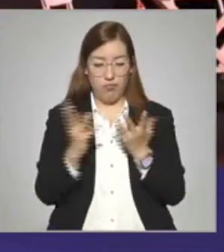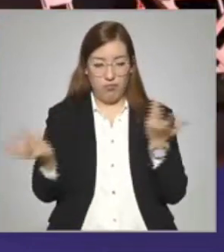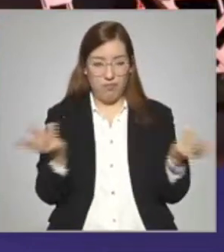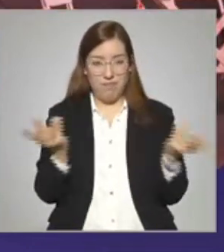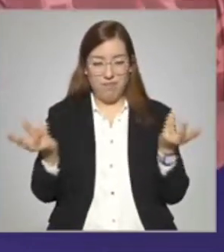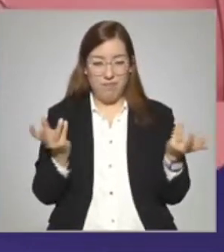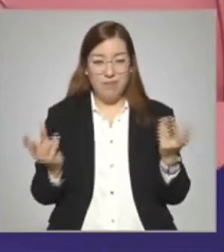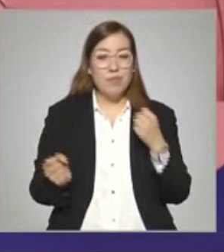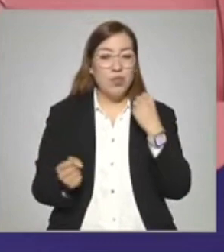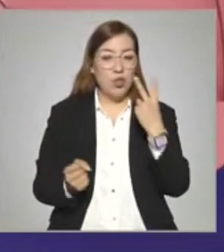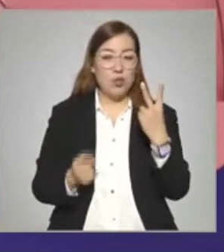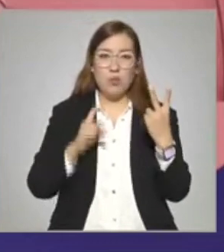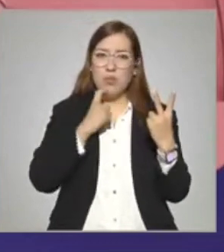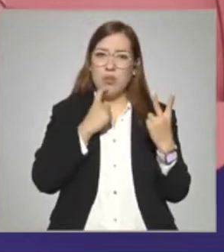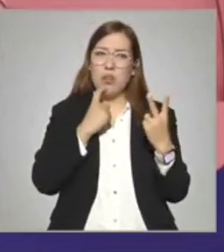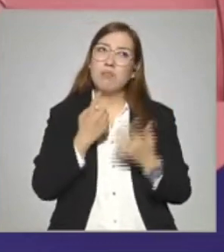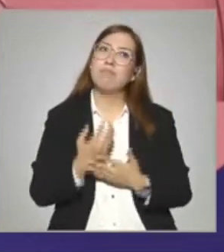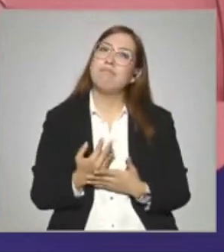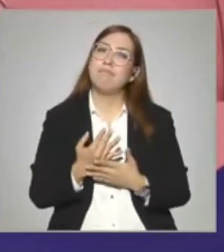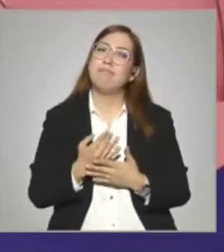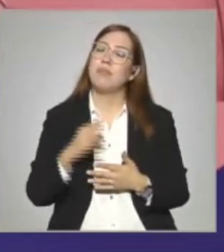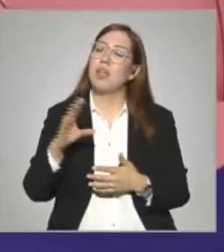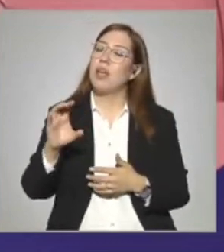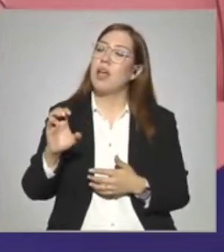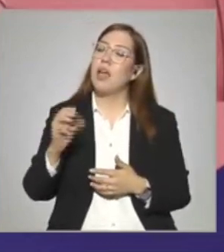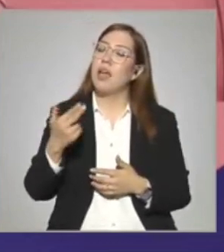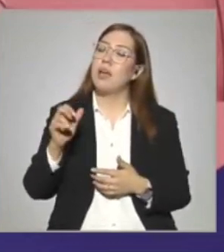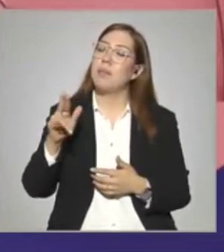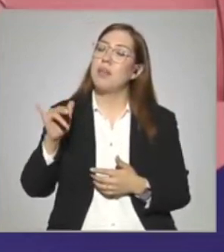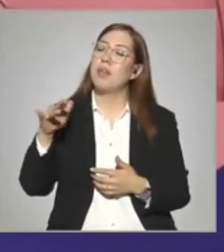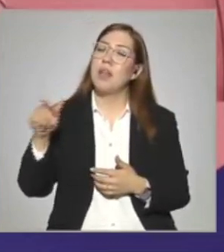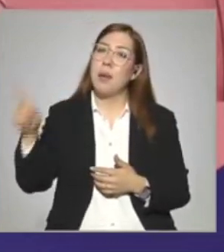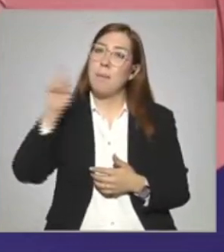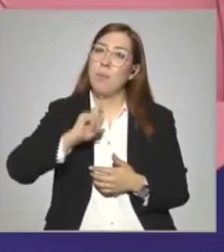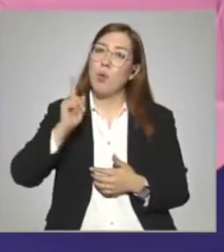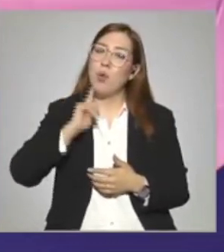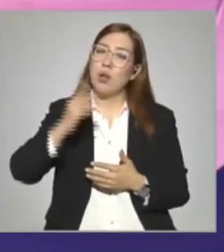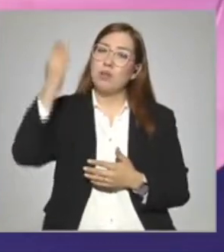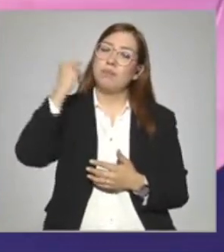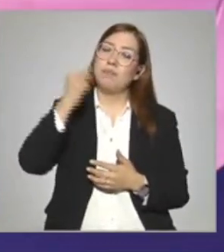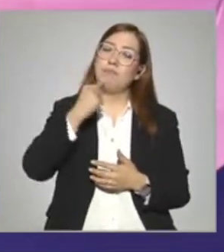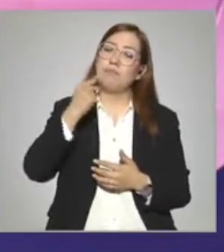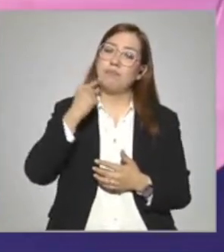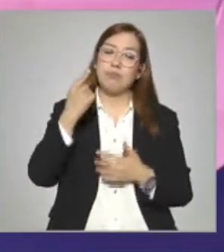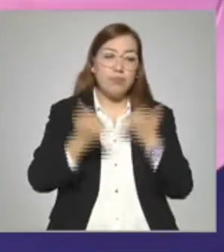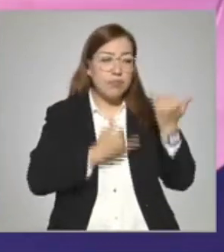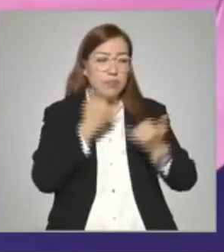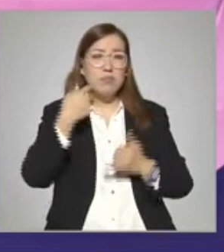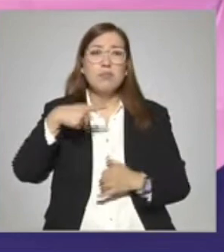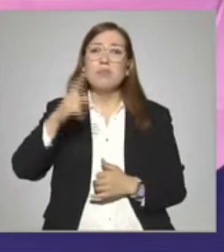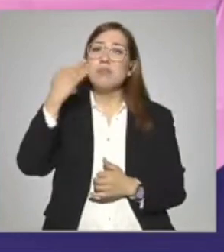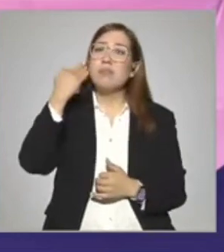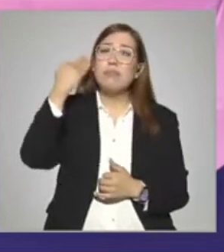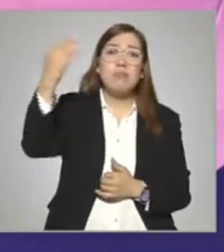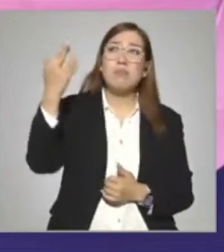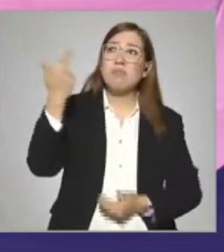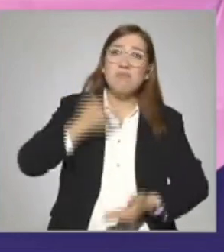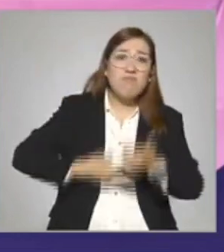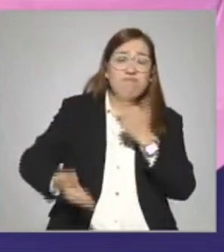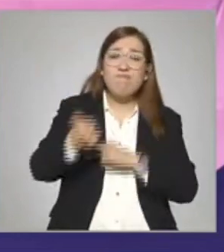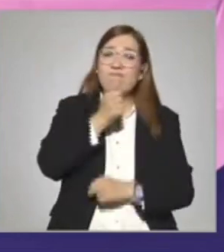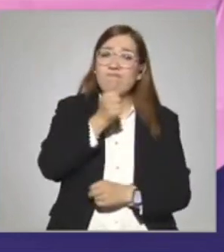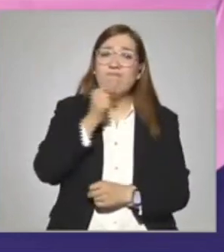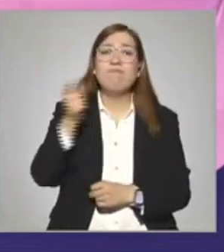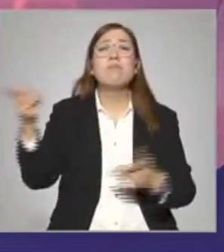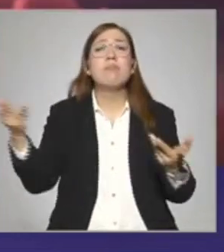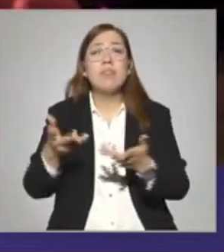muñecas que se encuentran esperando a Herminia, la niña que solía jugar con ellas, pero hace mucho tiempo que no regresa. ¿Qué hacen, qué